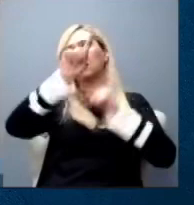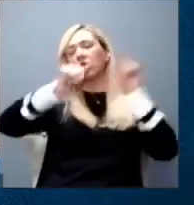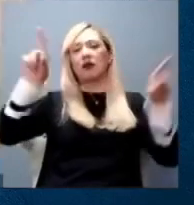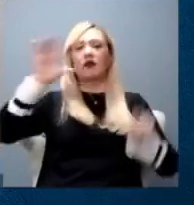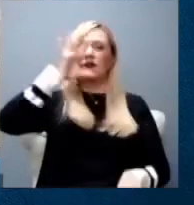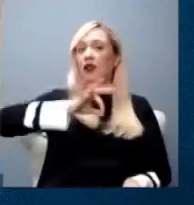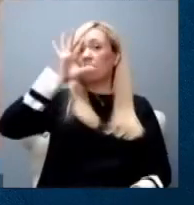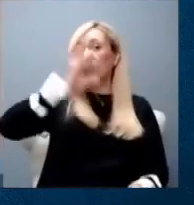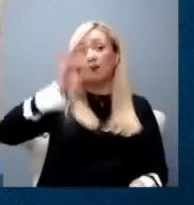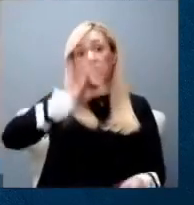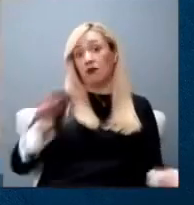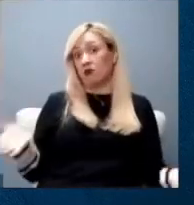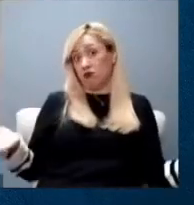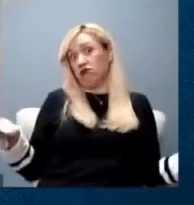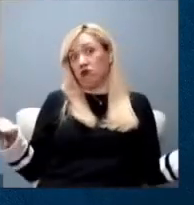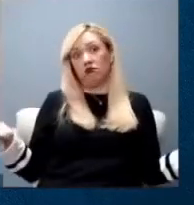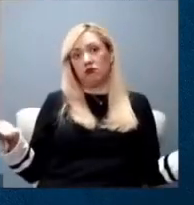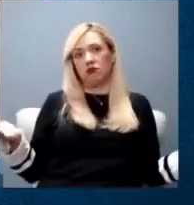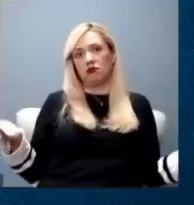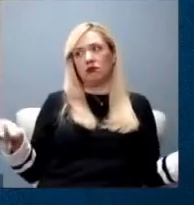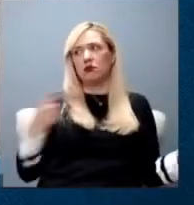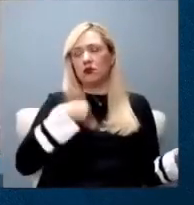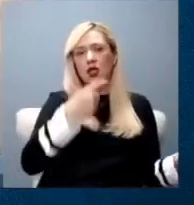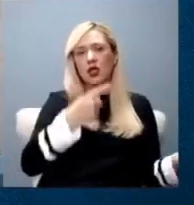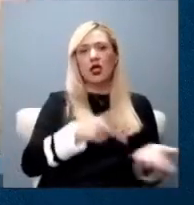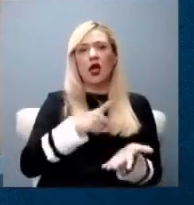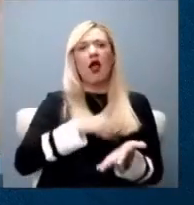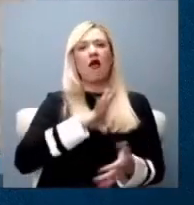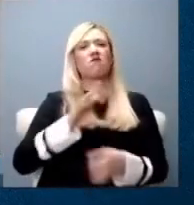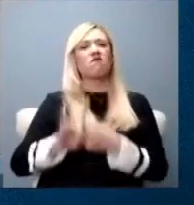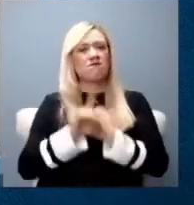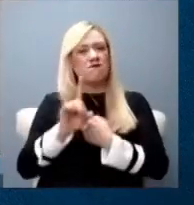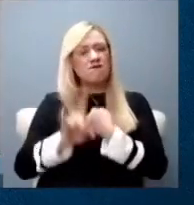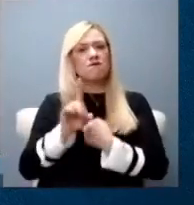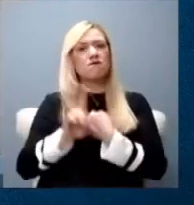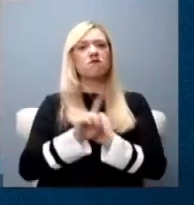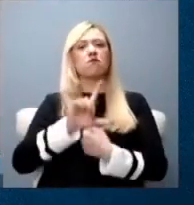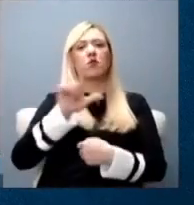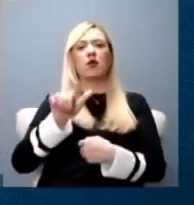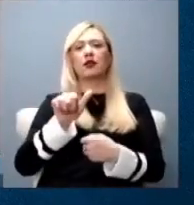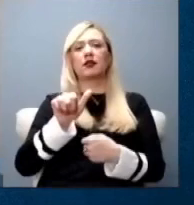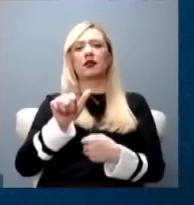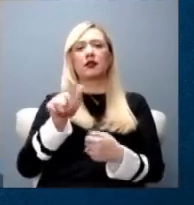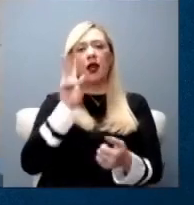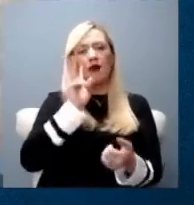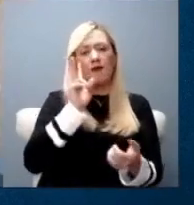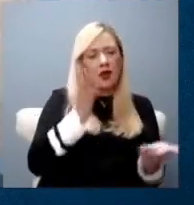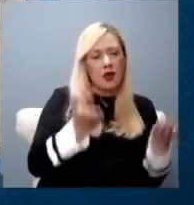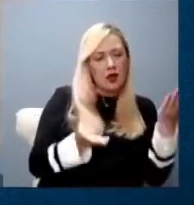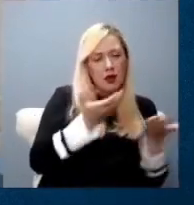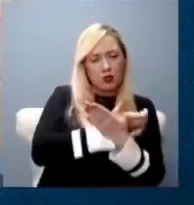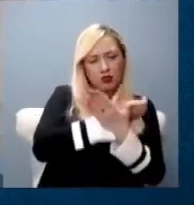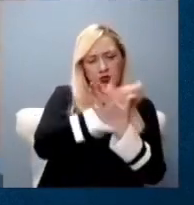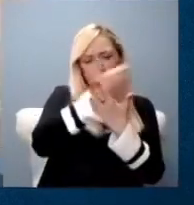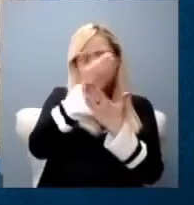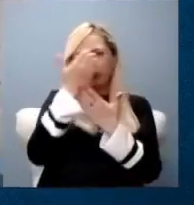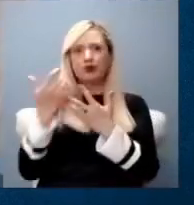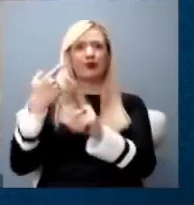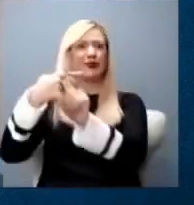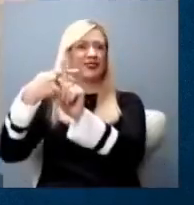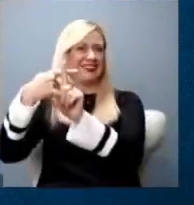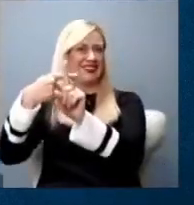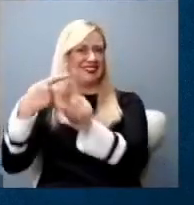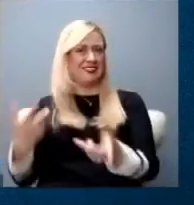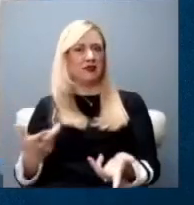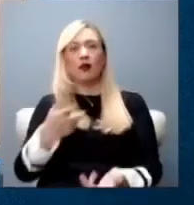Pero el sistema interamericano, si bien yo señalé un montón de desafíos, al final el balance sigue siendo positivo hasta ahorita, pero si no exigimos, si no demandamos,